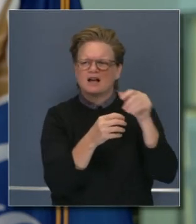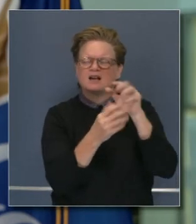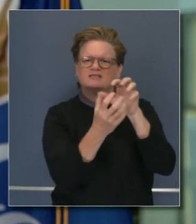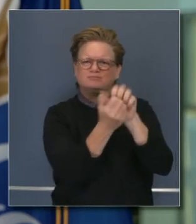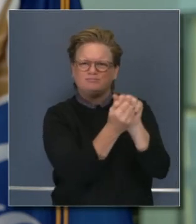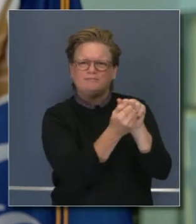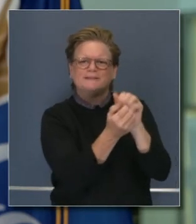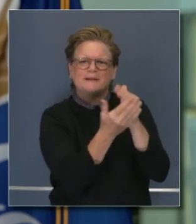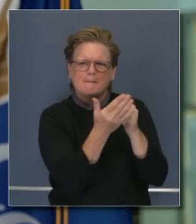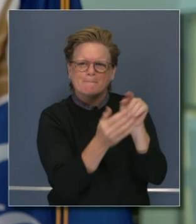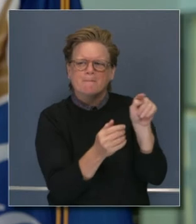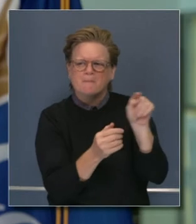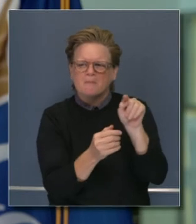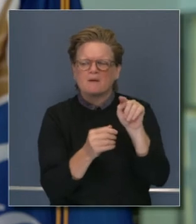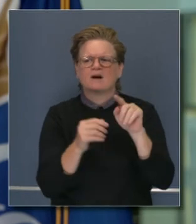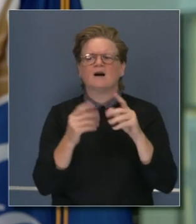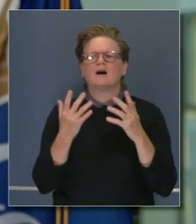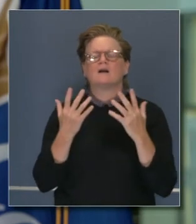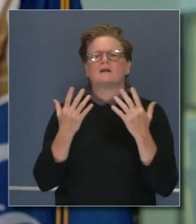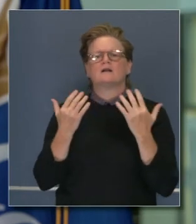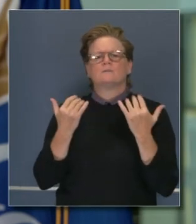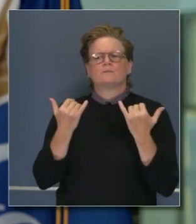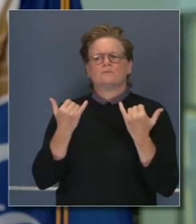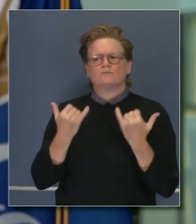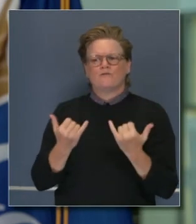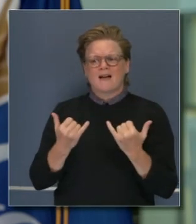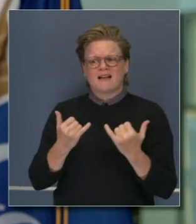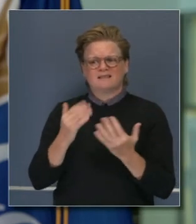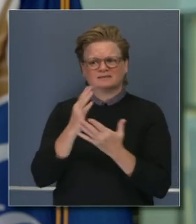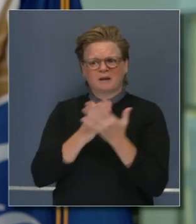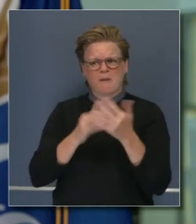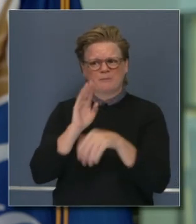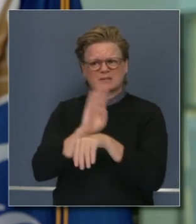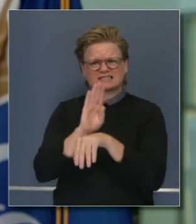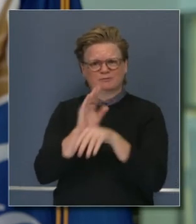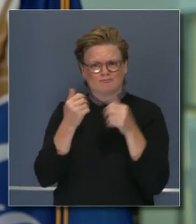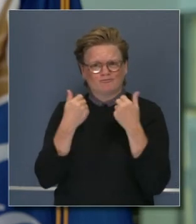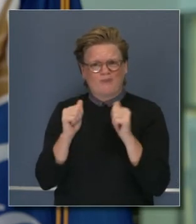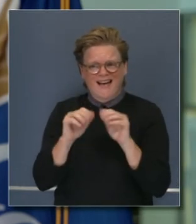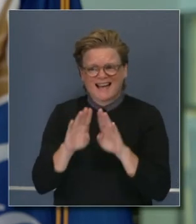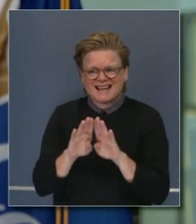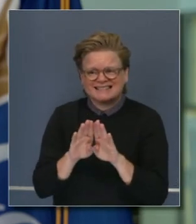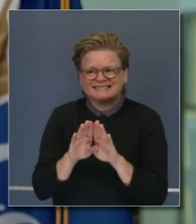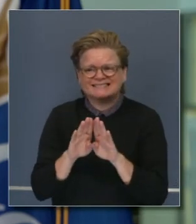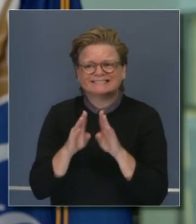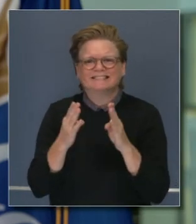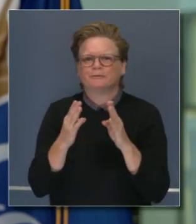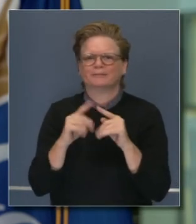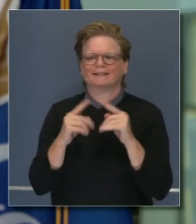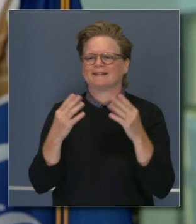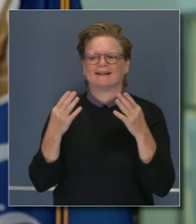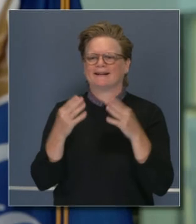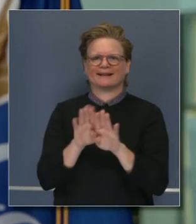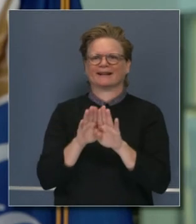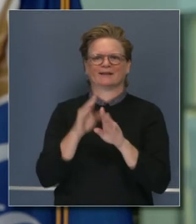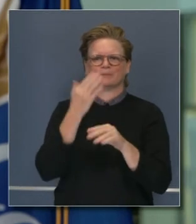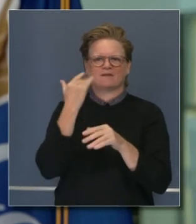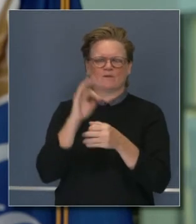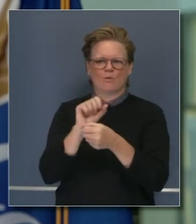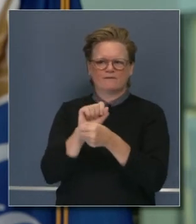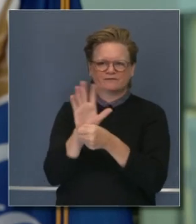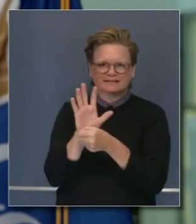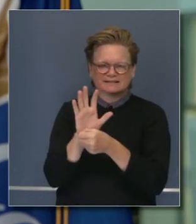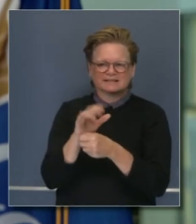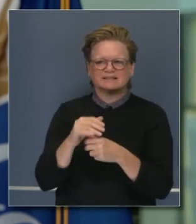violencia, negocios que luchan para poder reabrir a medida que la COVID sigue adelante